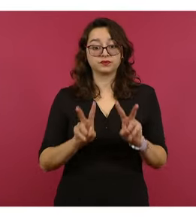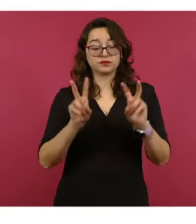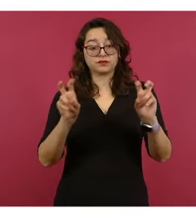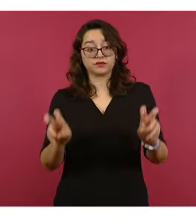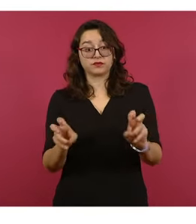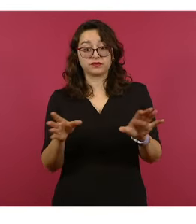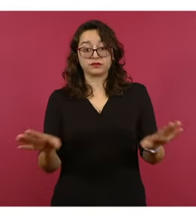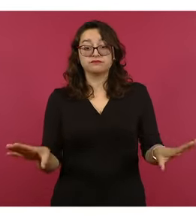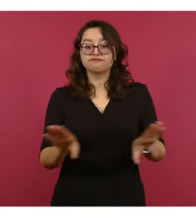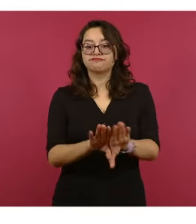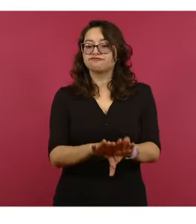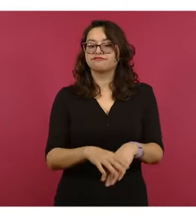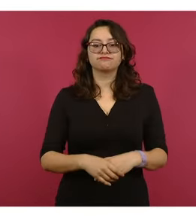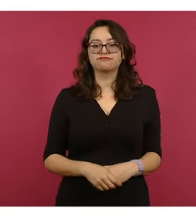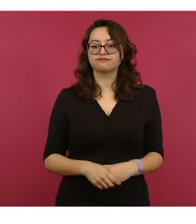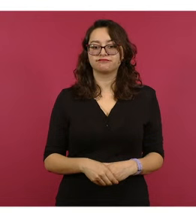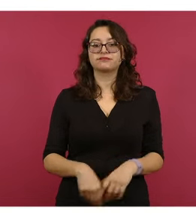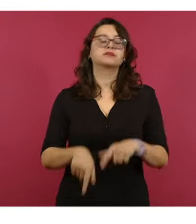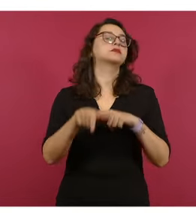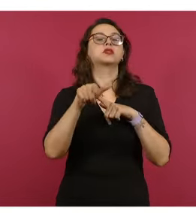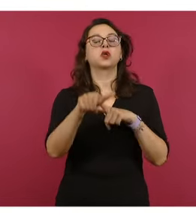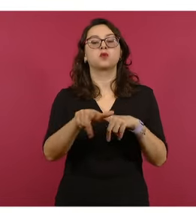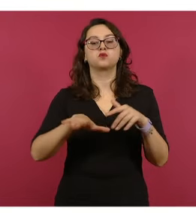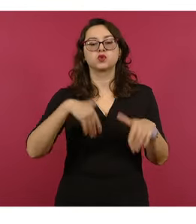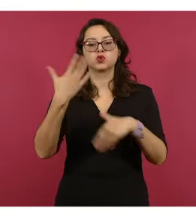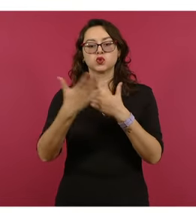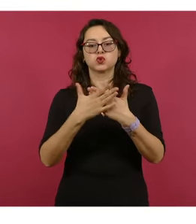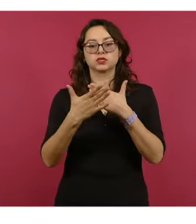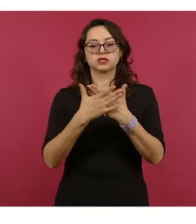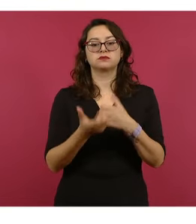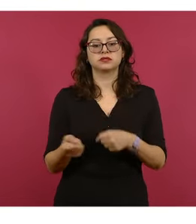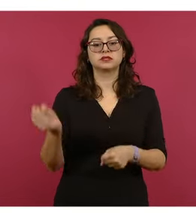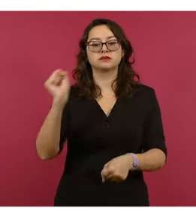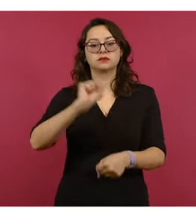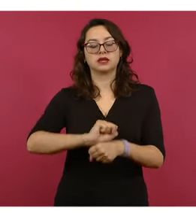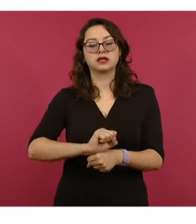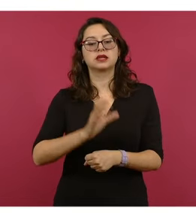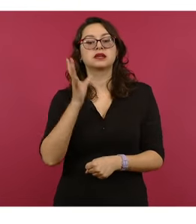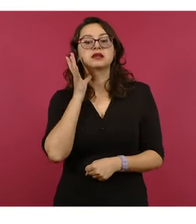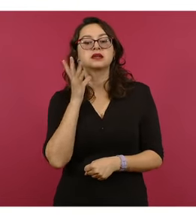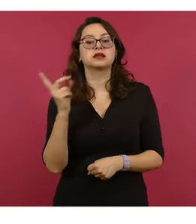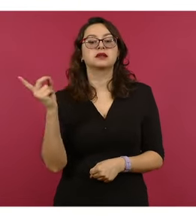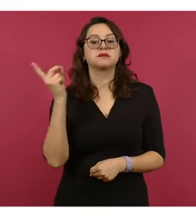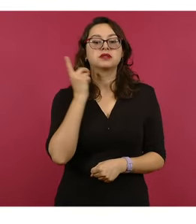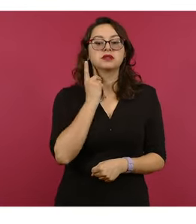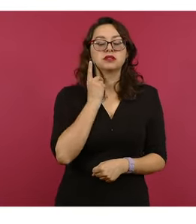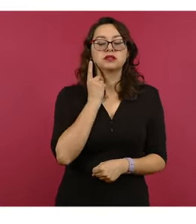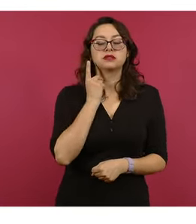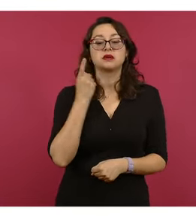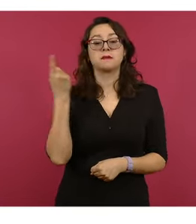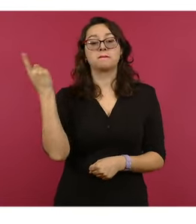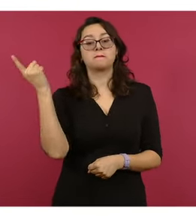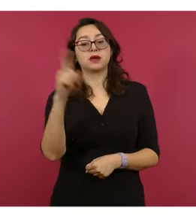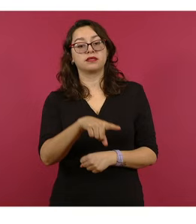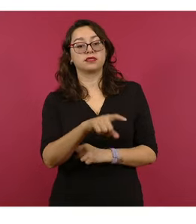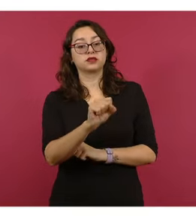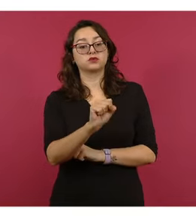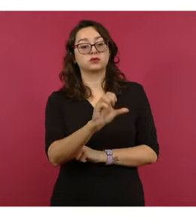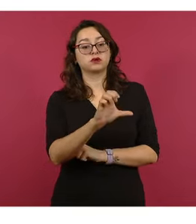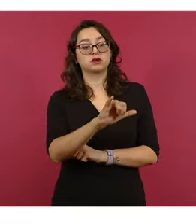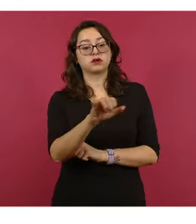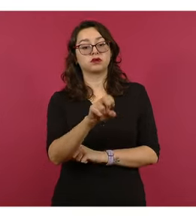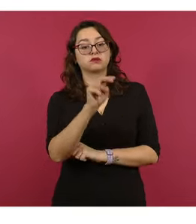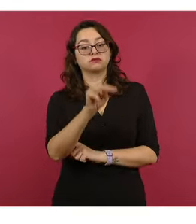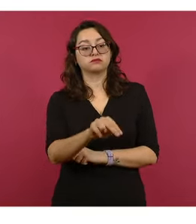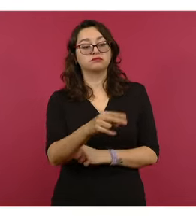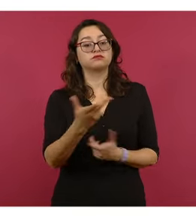continuará. La próxima semana, la Cámara de Diputados, por mandato de la Suprema Corte de Justicia de la Nación, deberá